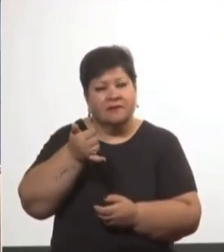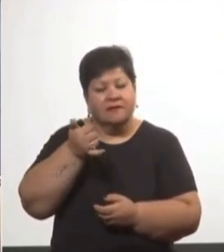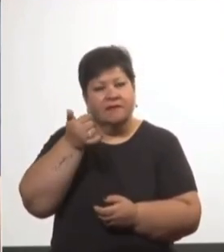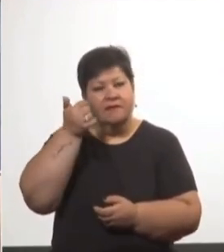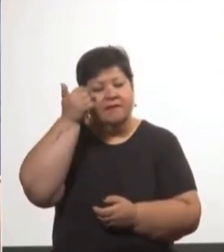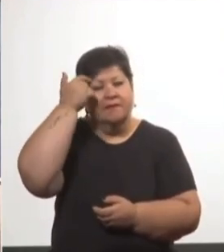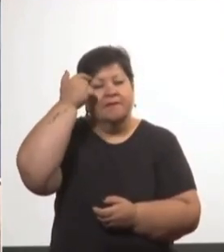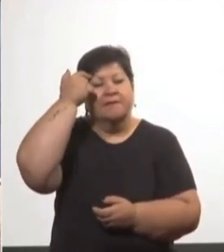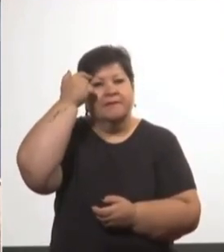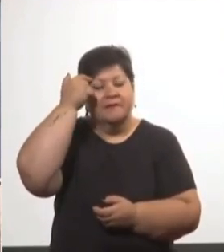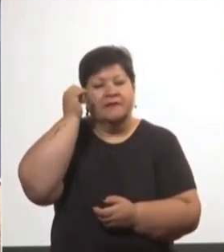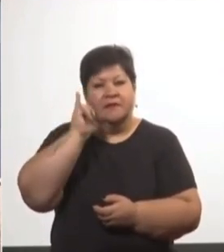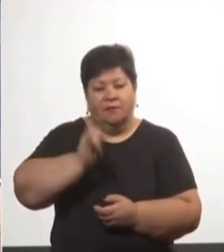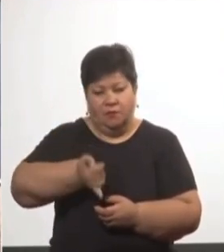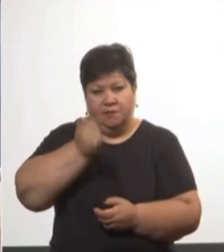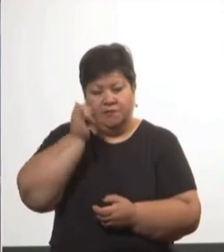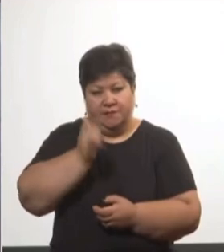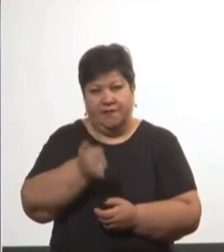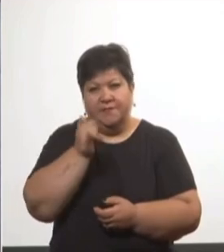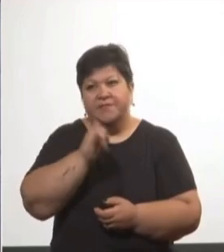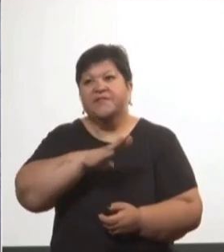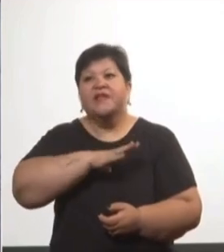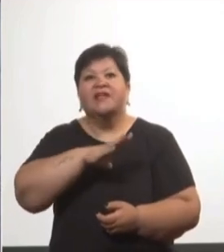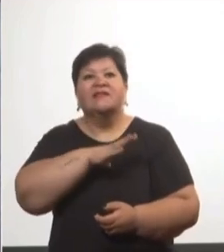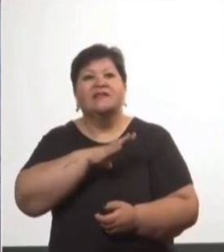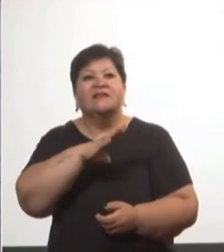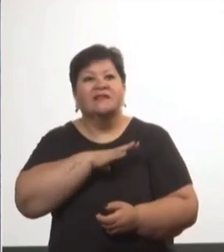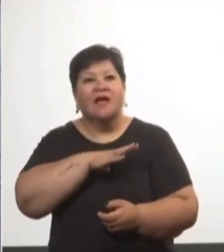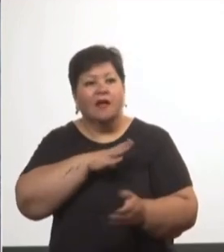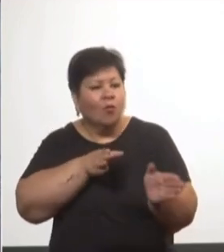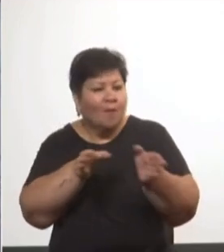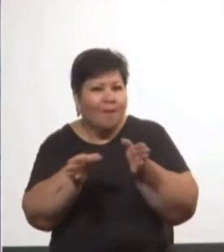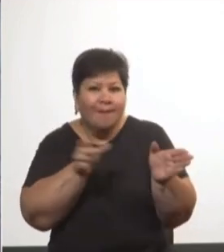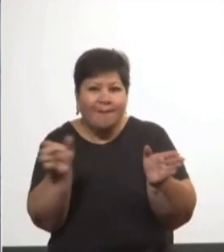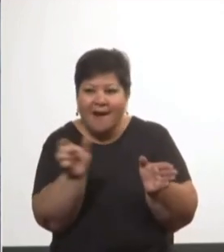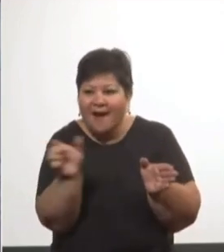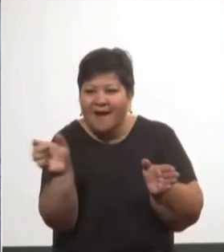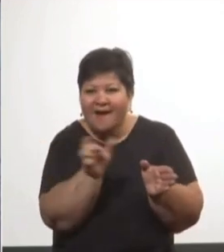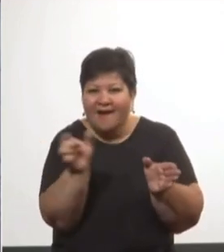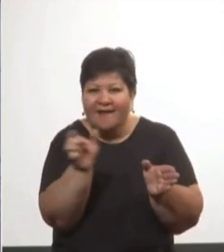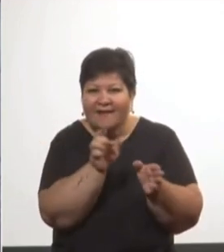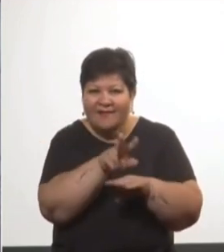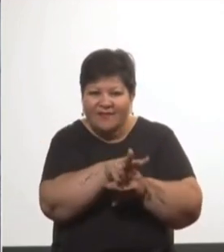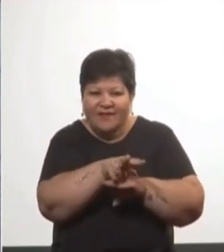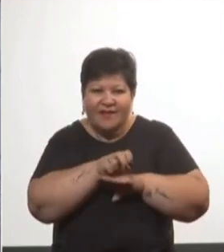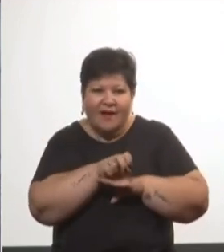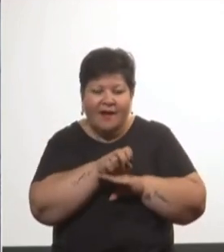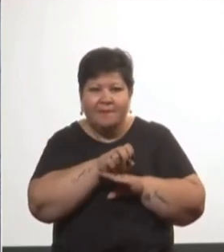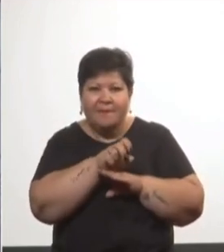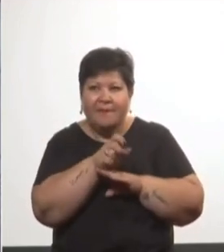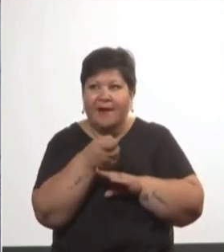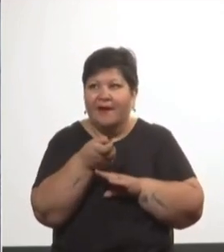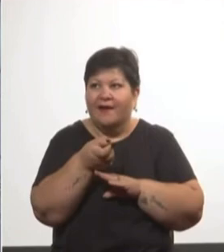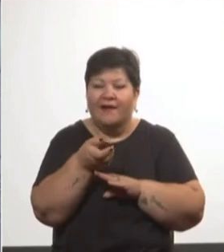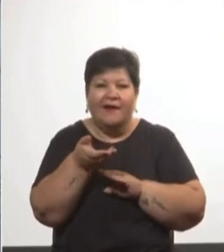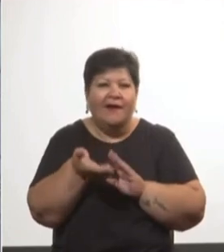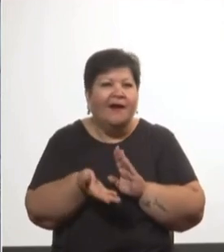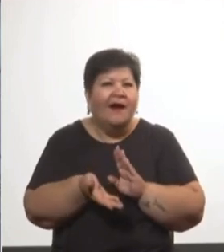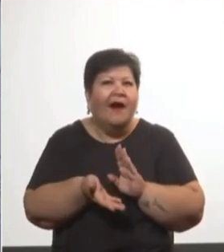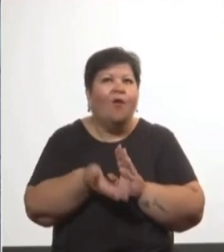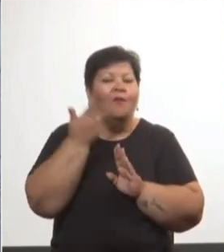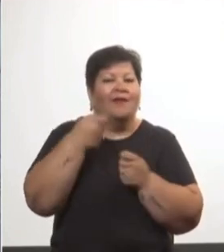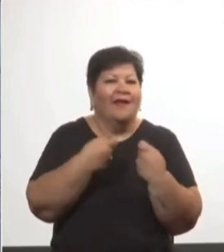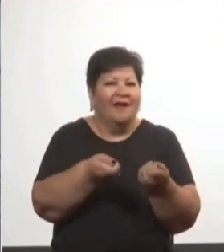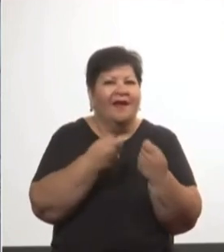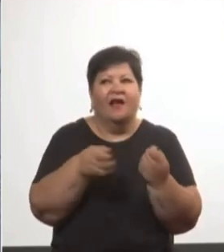que si existía un margen fiscal para reducir ingresos o para aumentar gastos en